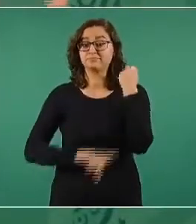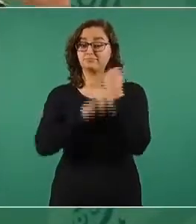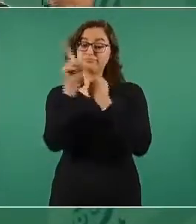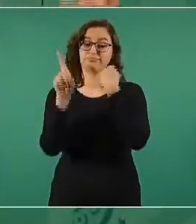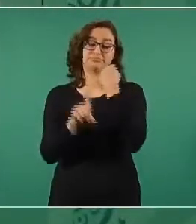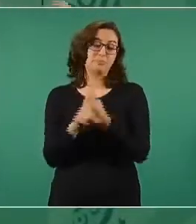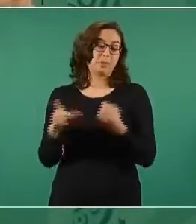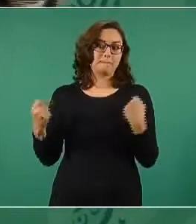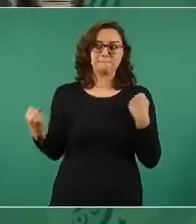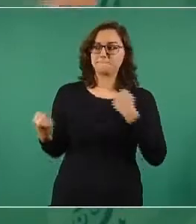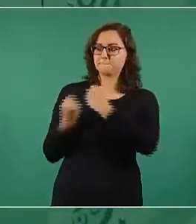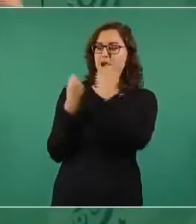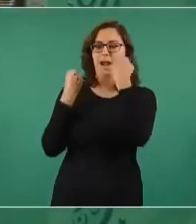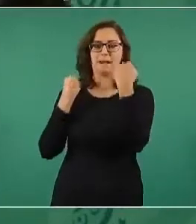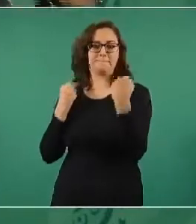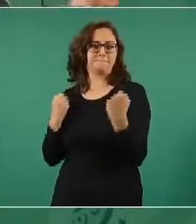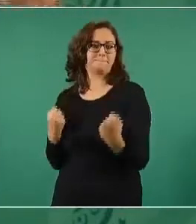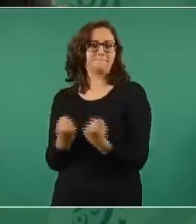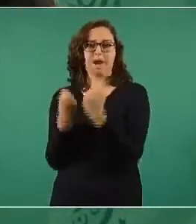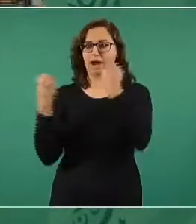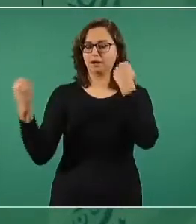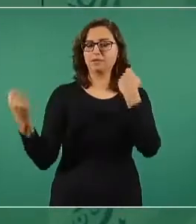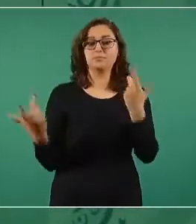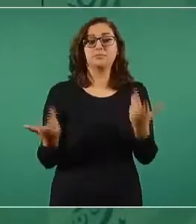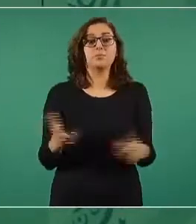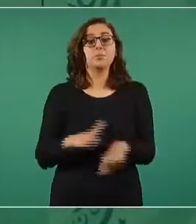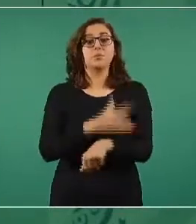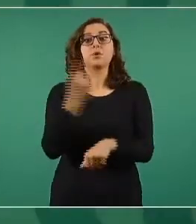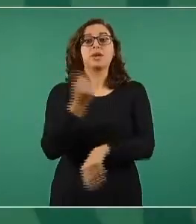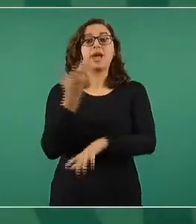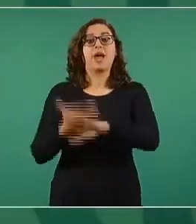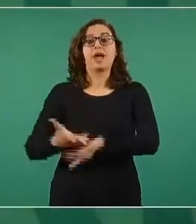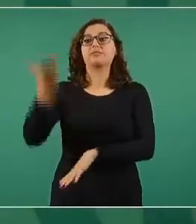choques con gobernadores que eran los que decidían